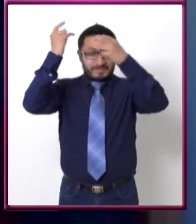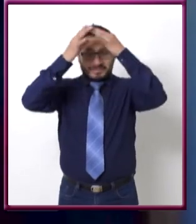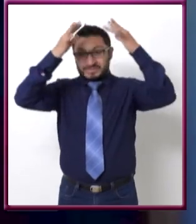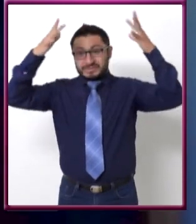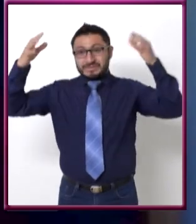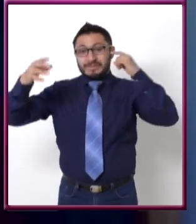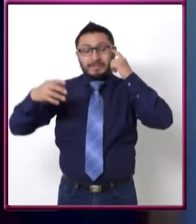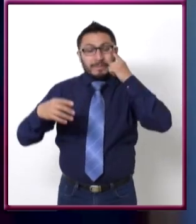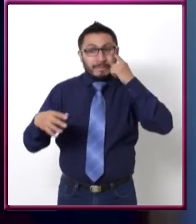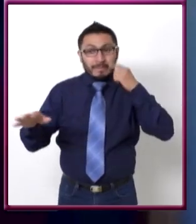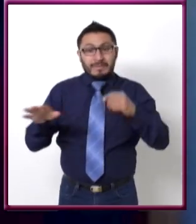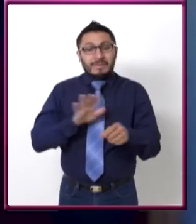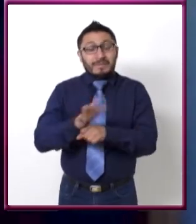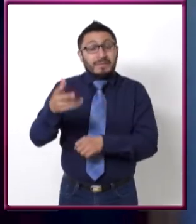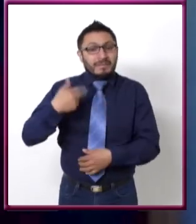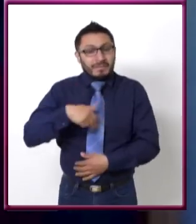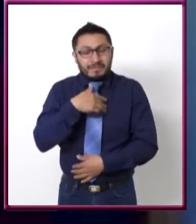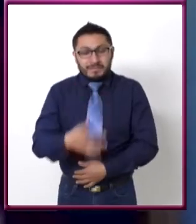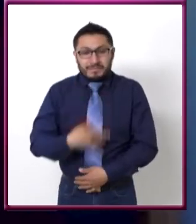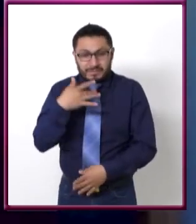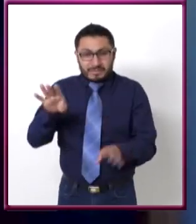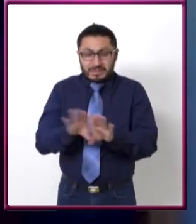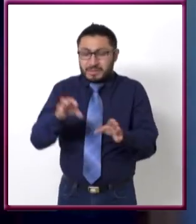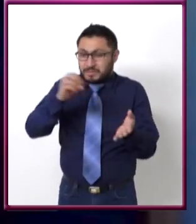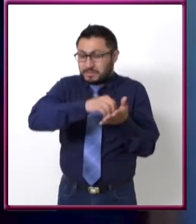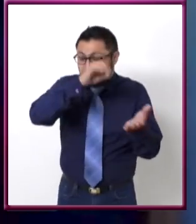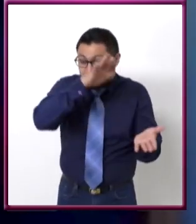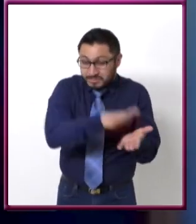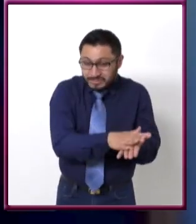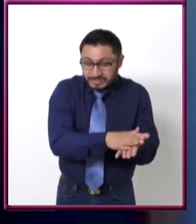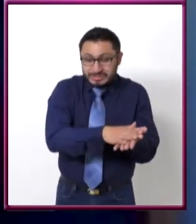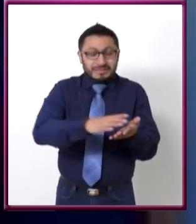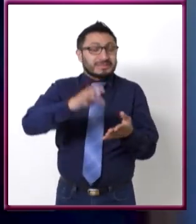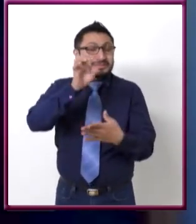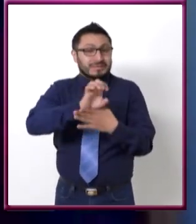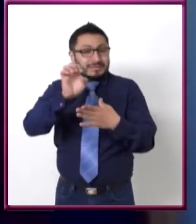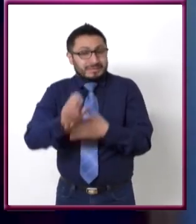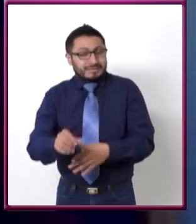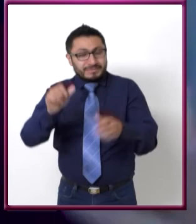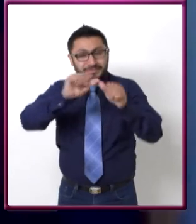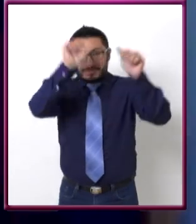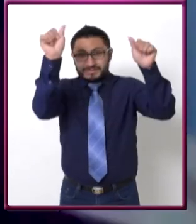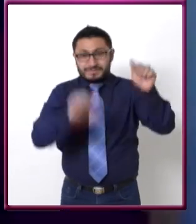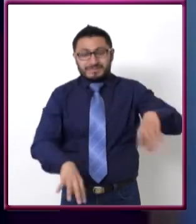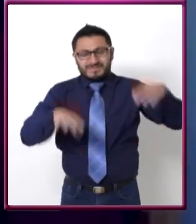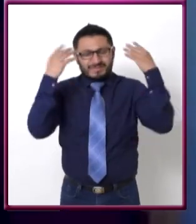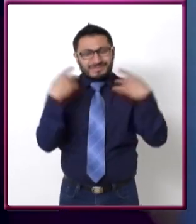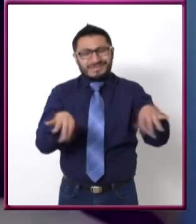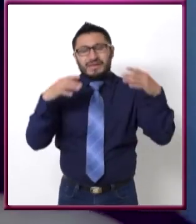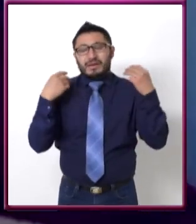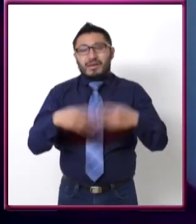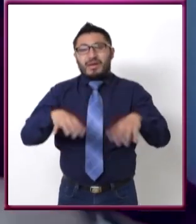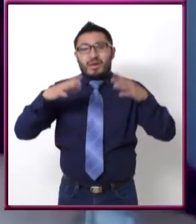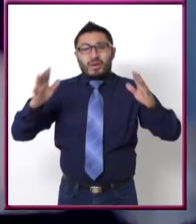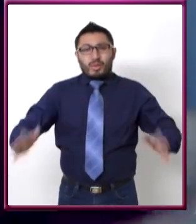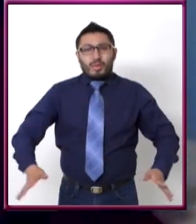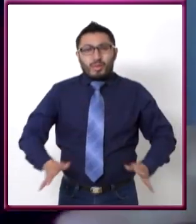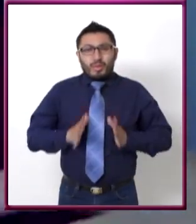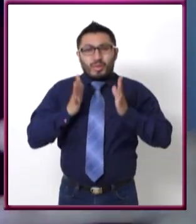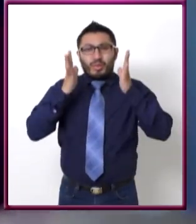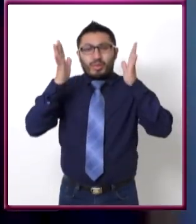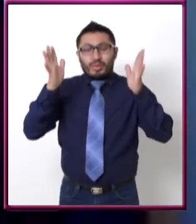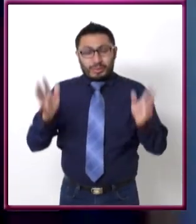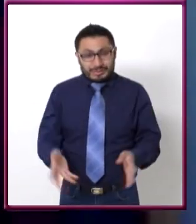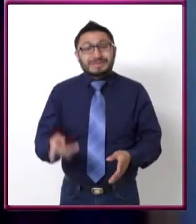imaginación, nuestra creatividad, lo que sentimos, cómo lo plasmamos. Entonces el arte es